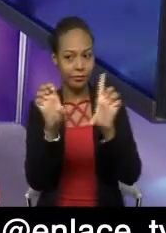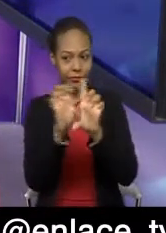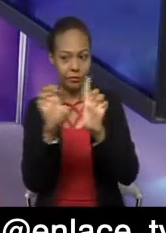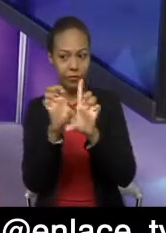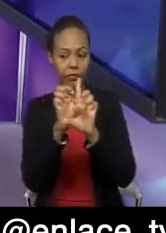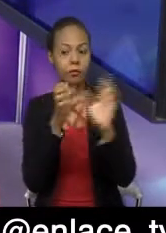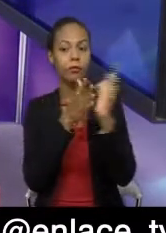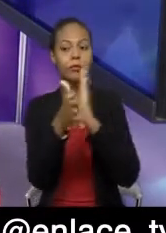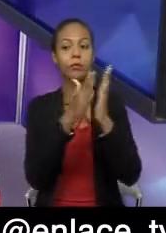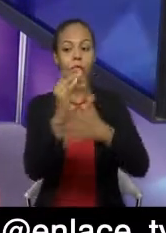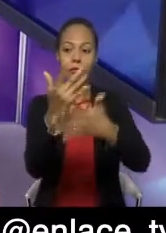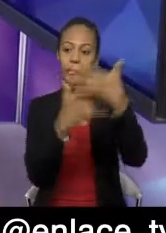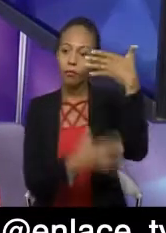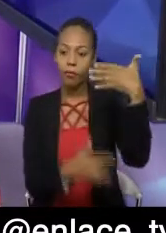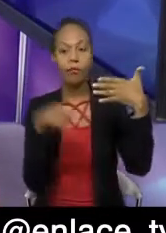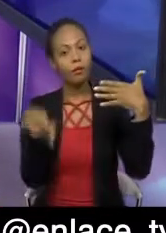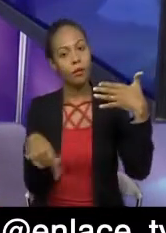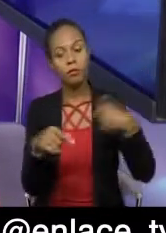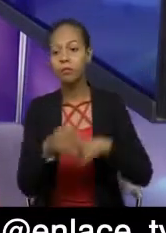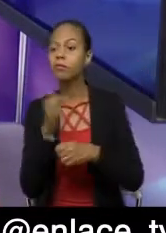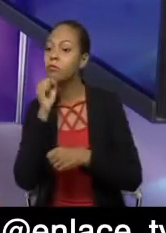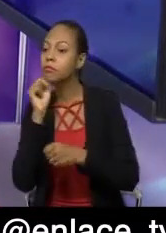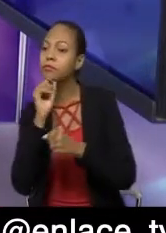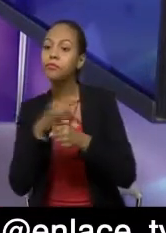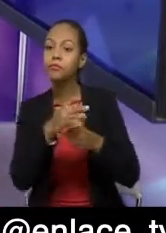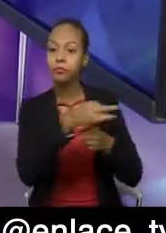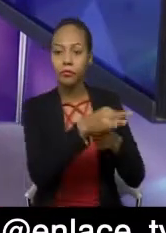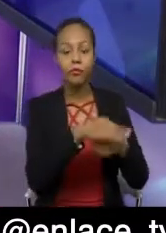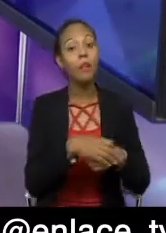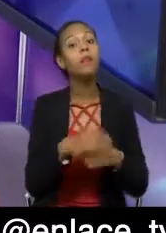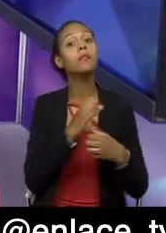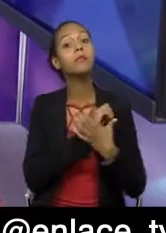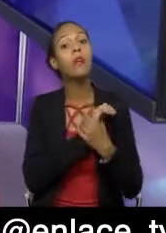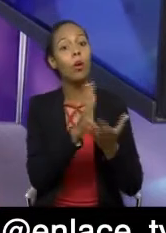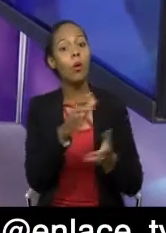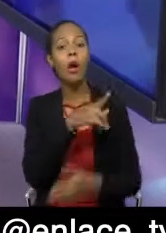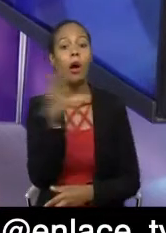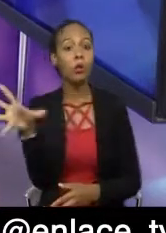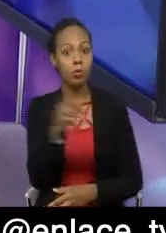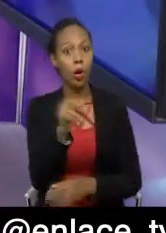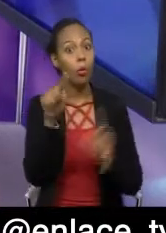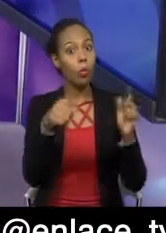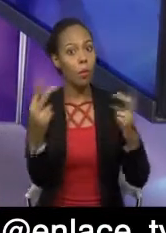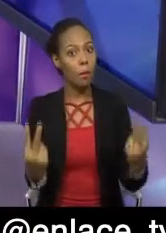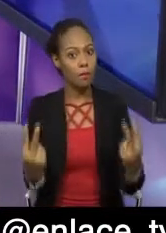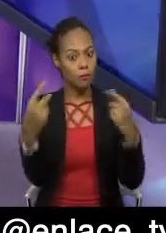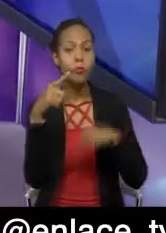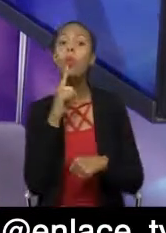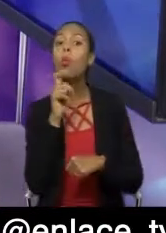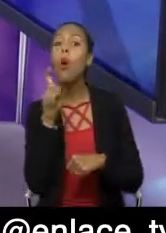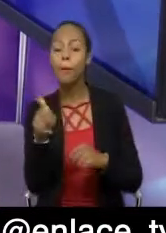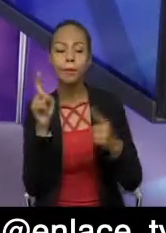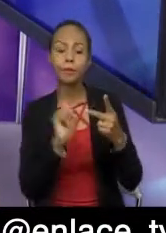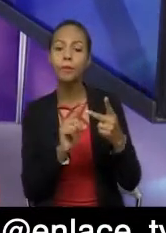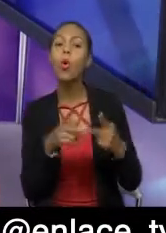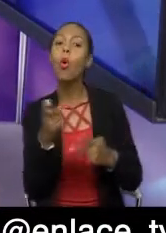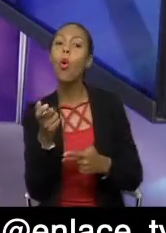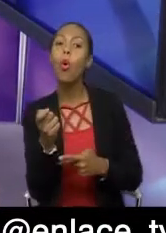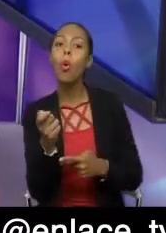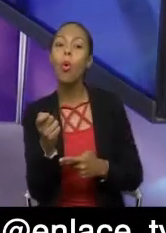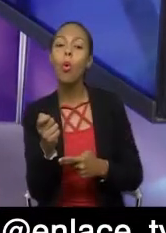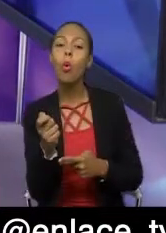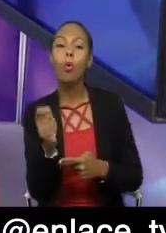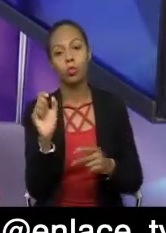que pasa en la ciudad y región. Saludamos a quienes nos ven en las ciudades de Bucaramanga y Cúcuta por medio de la plataforma digital de UNE en el canal